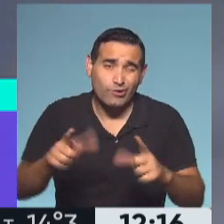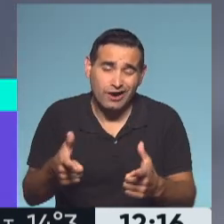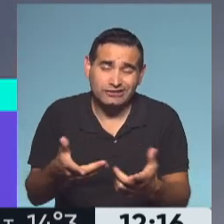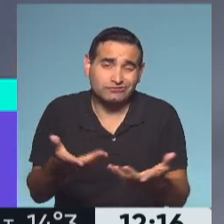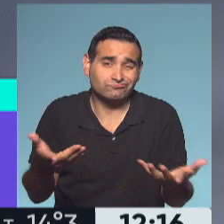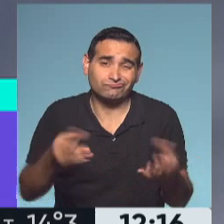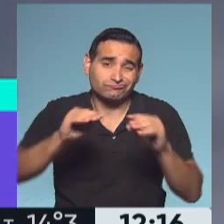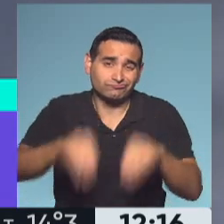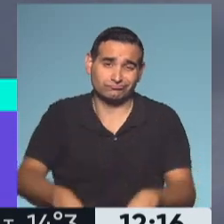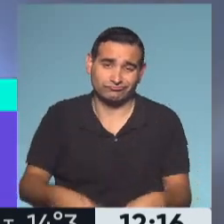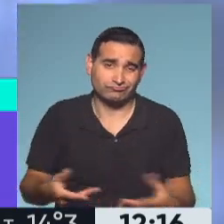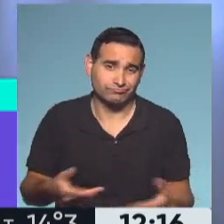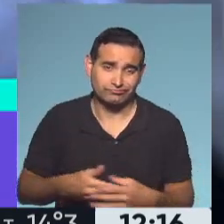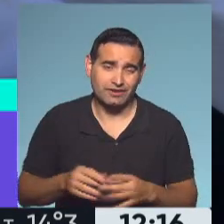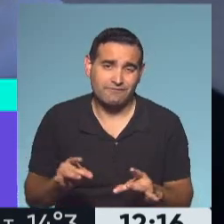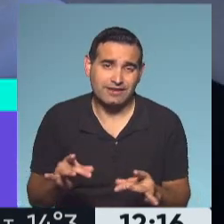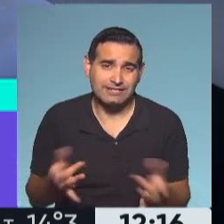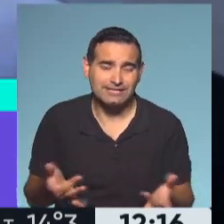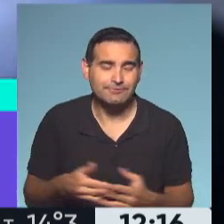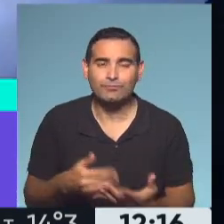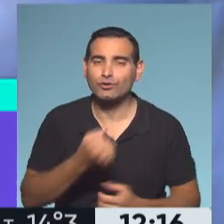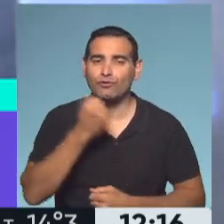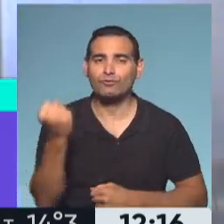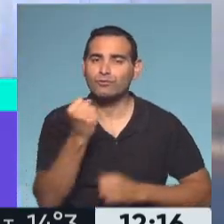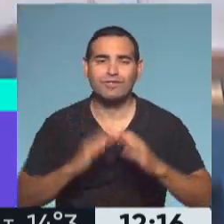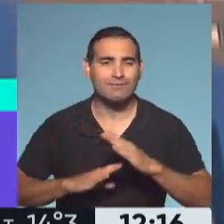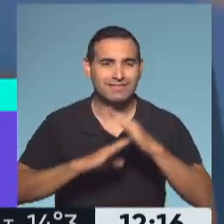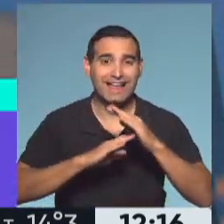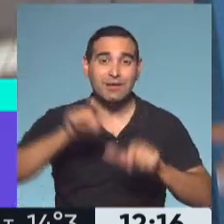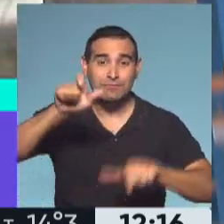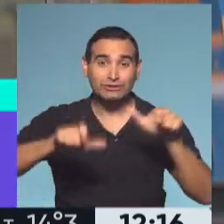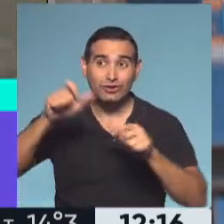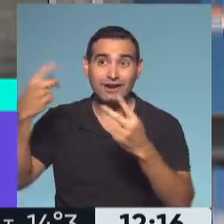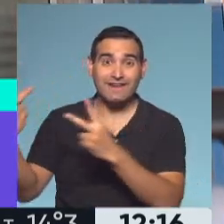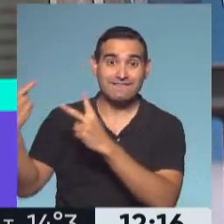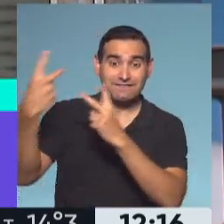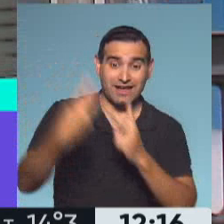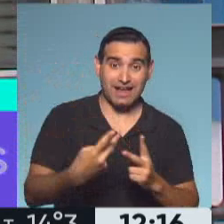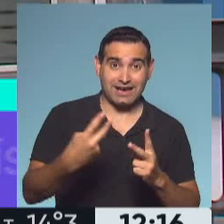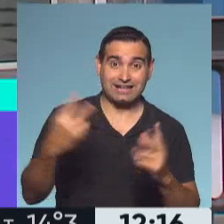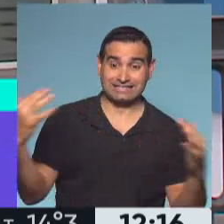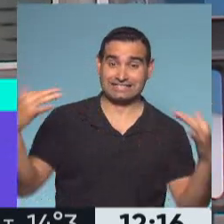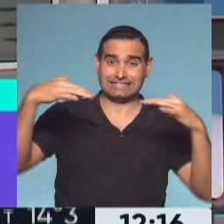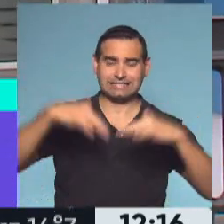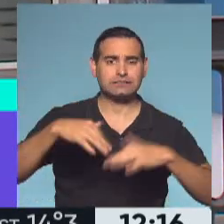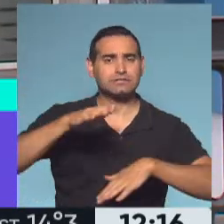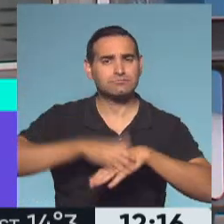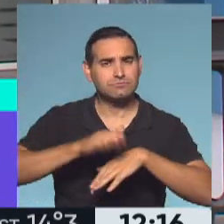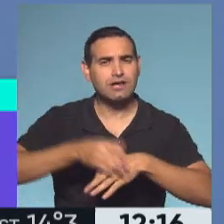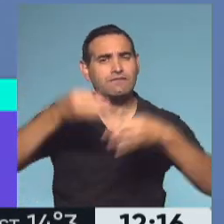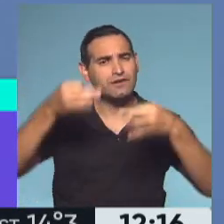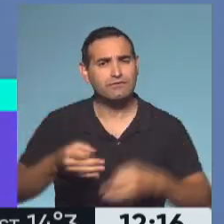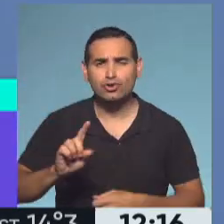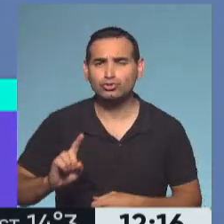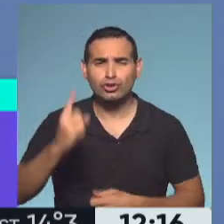social, es muy complicado. Es fundamental que la gente que ingresa al país sea responsable y se aísle